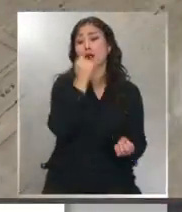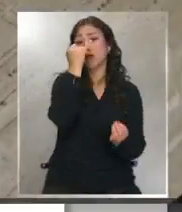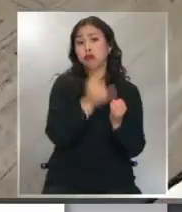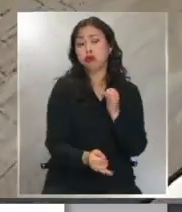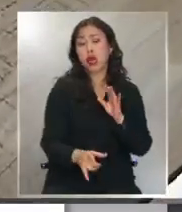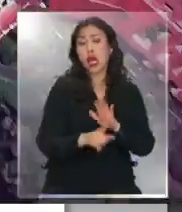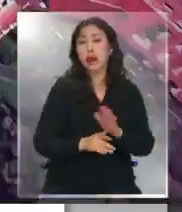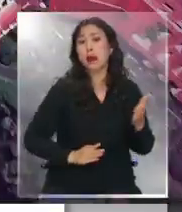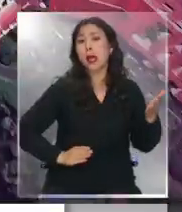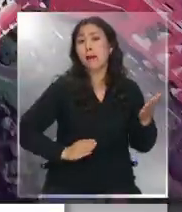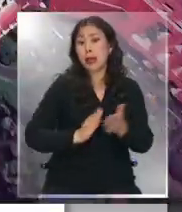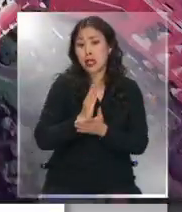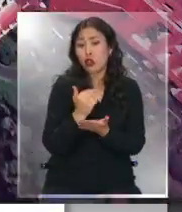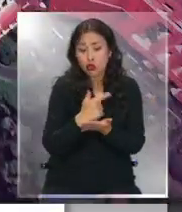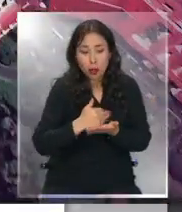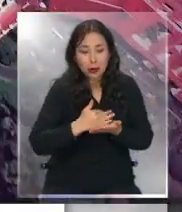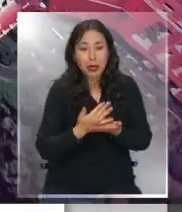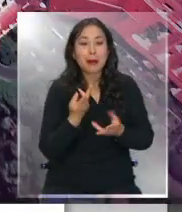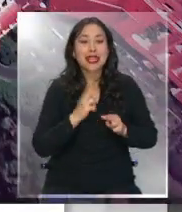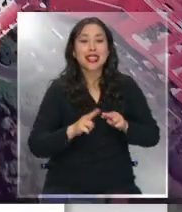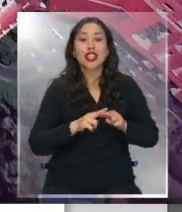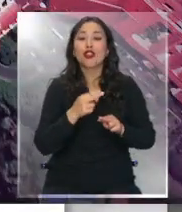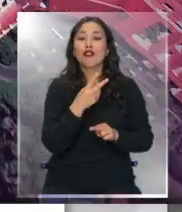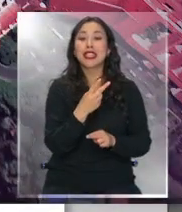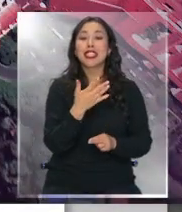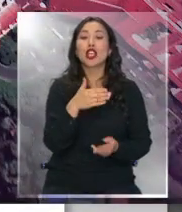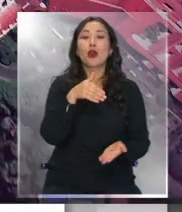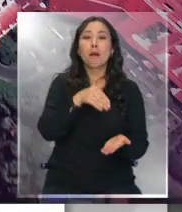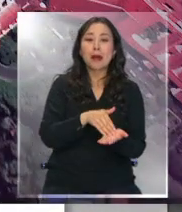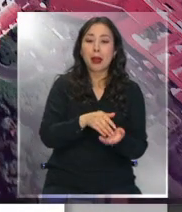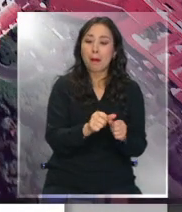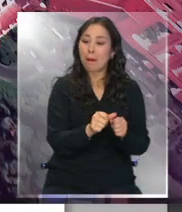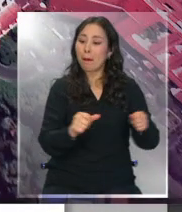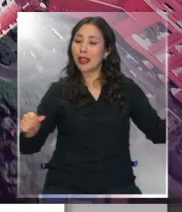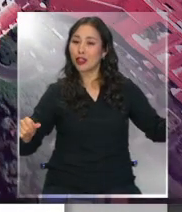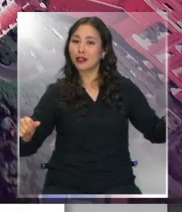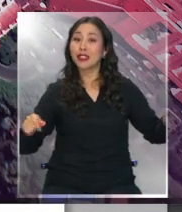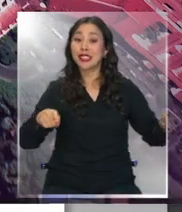poner en marcha sus planes para estos 25.000 metros cuadrados del